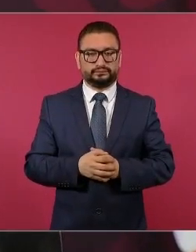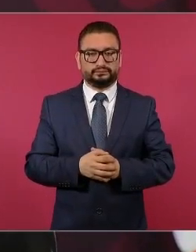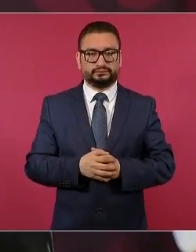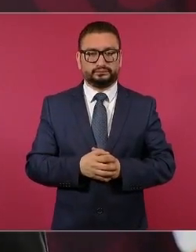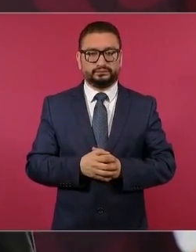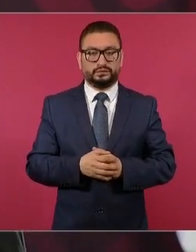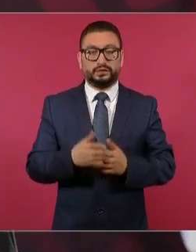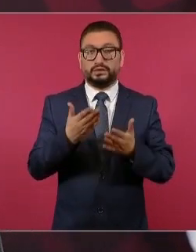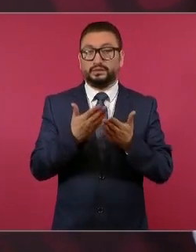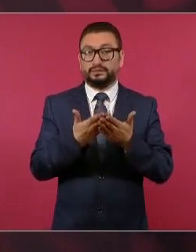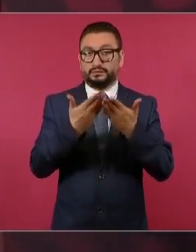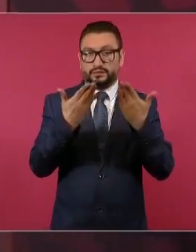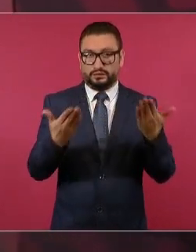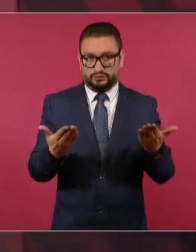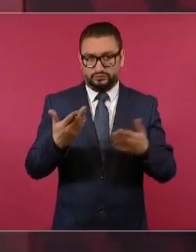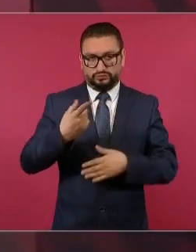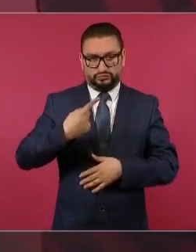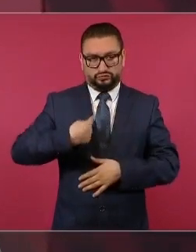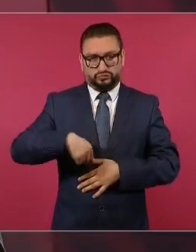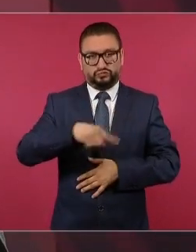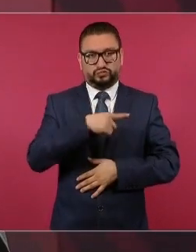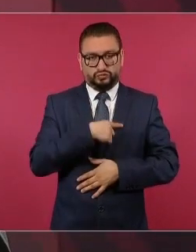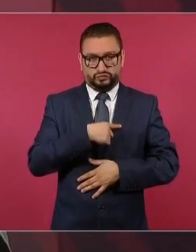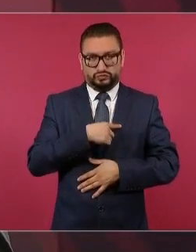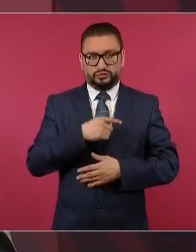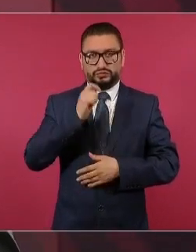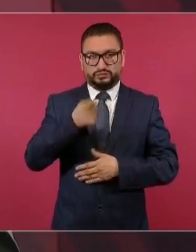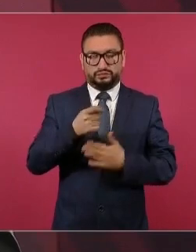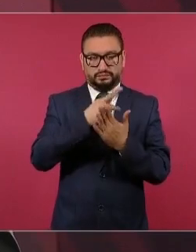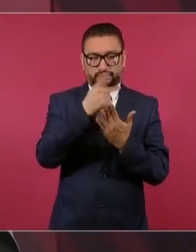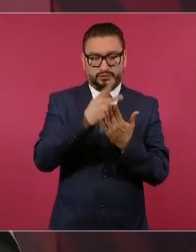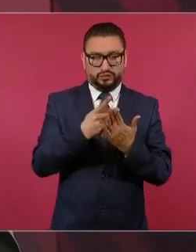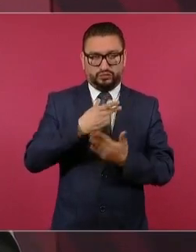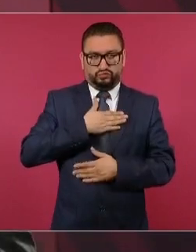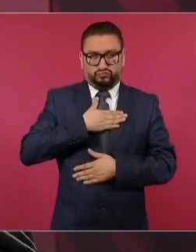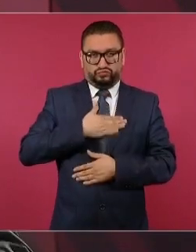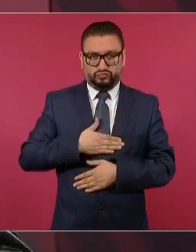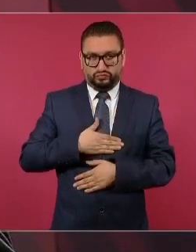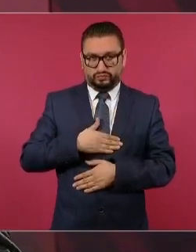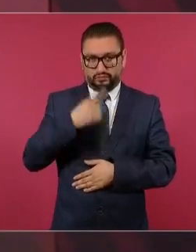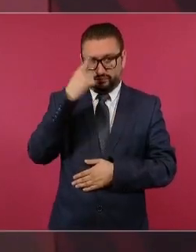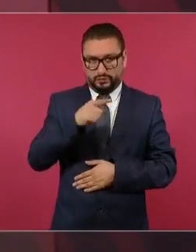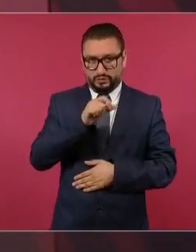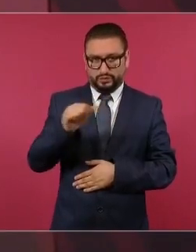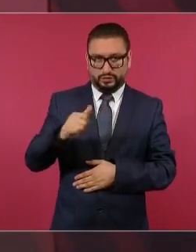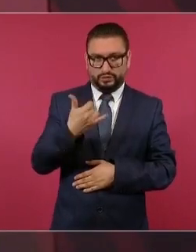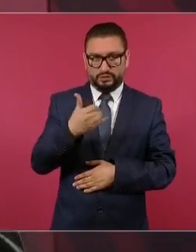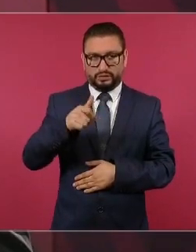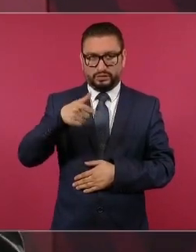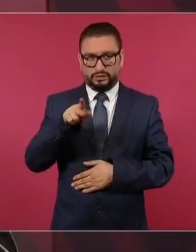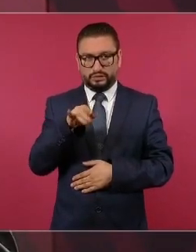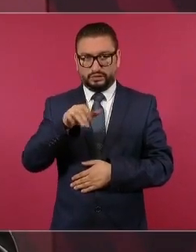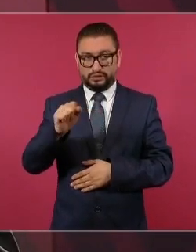Y ahora nosotros, con el plan de justicia yaqui, es devolverles